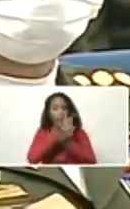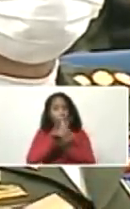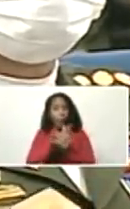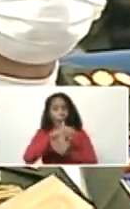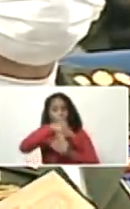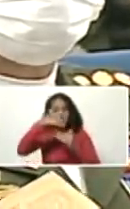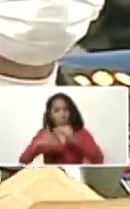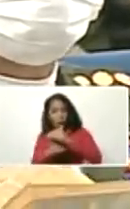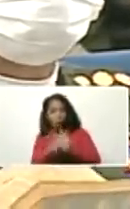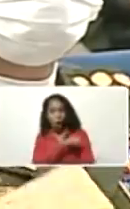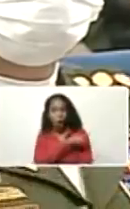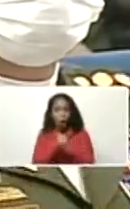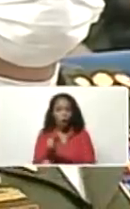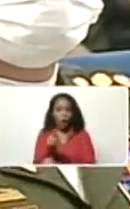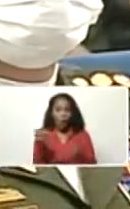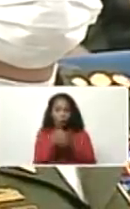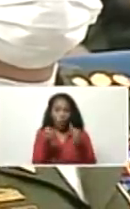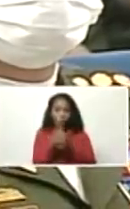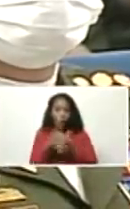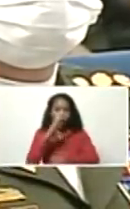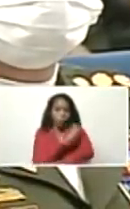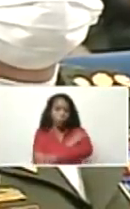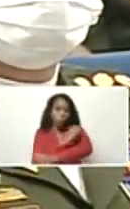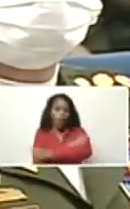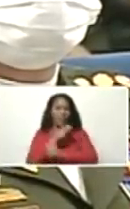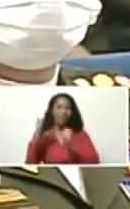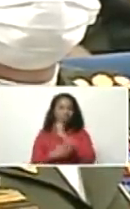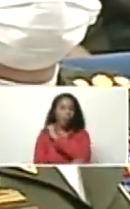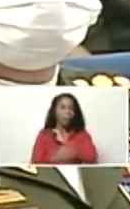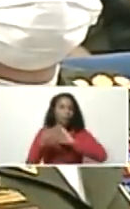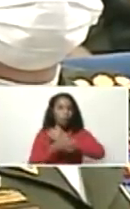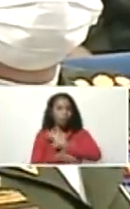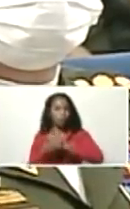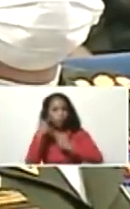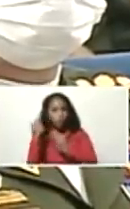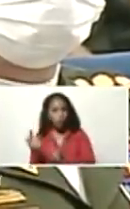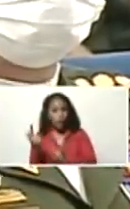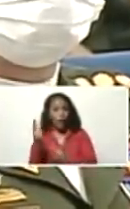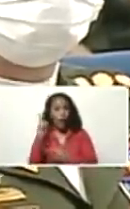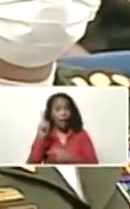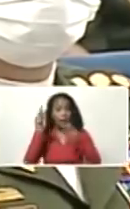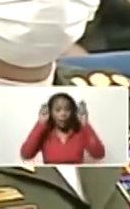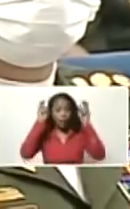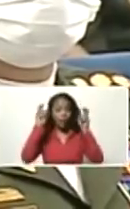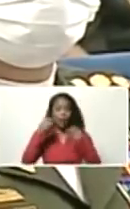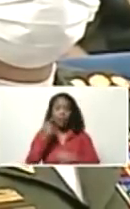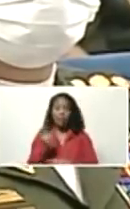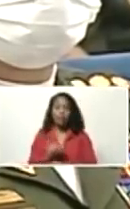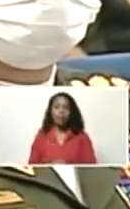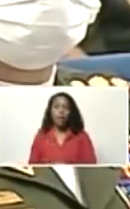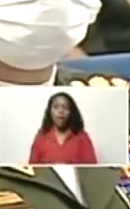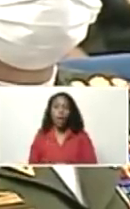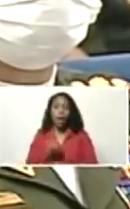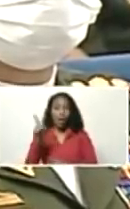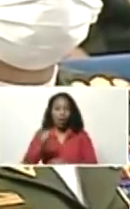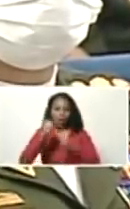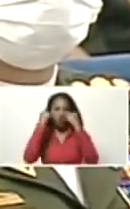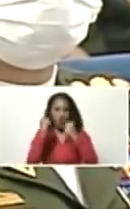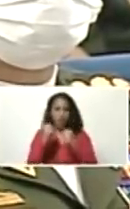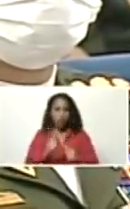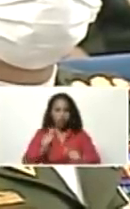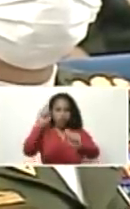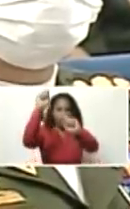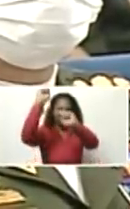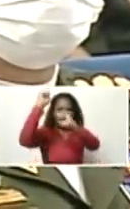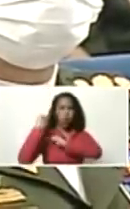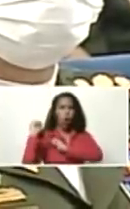bajo las órdenes del complot fascista. Un intertítulo dice así: los extremistas asumen el